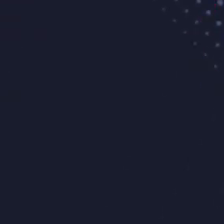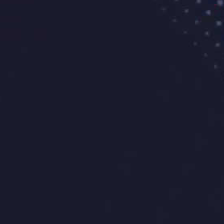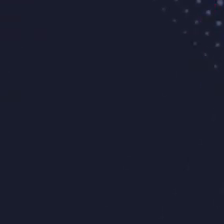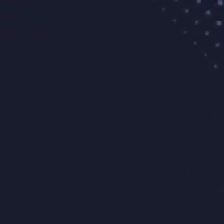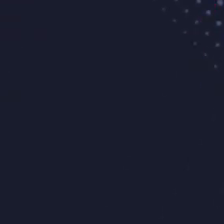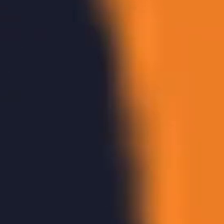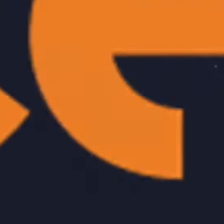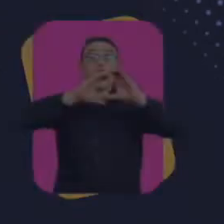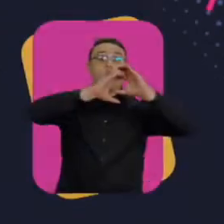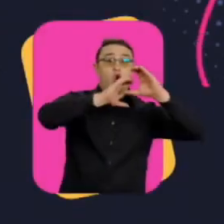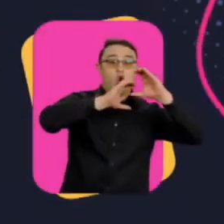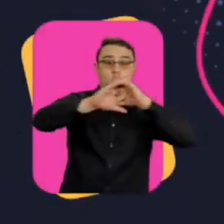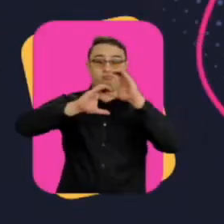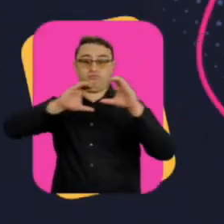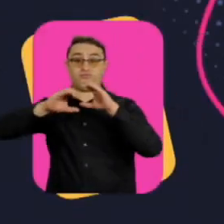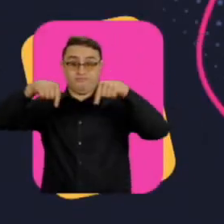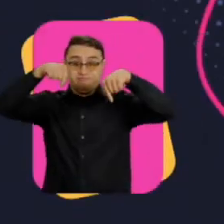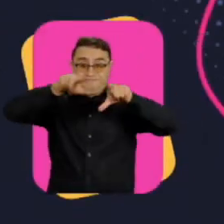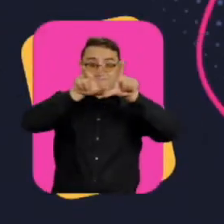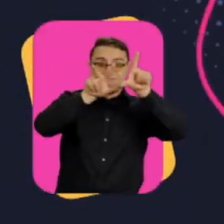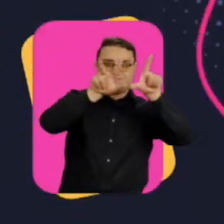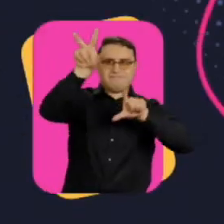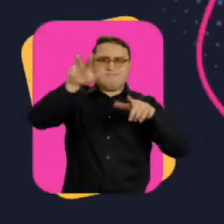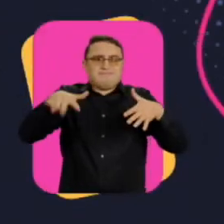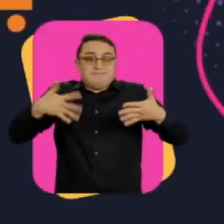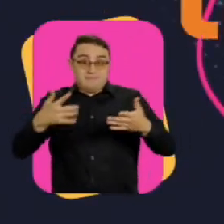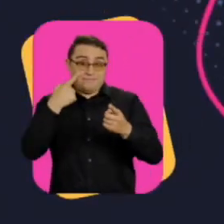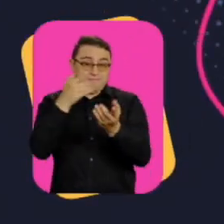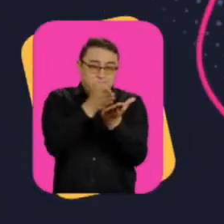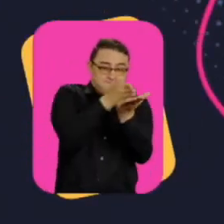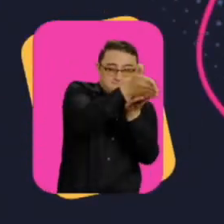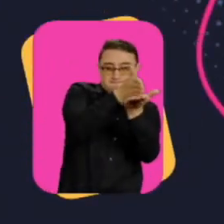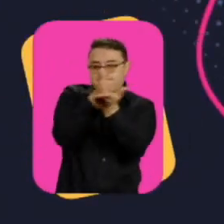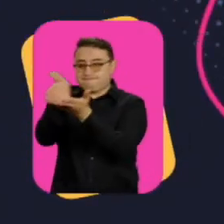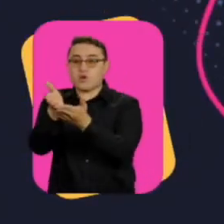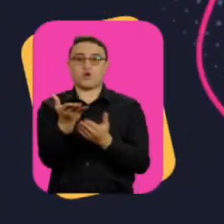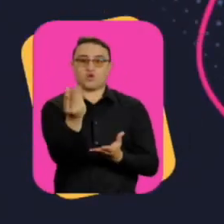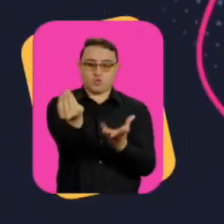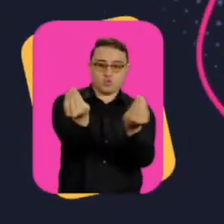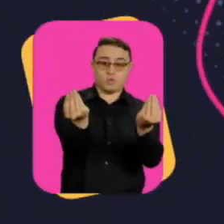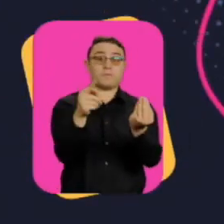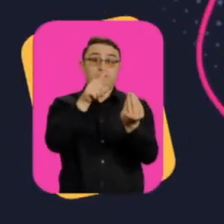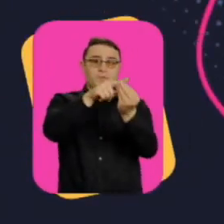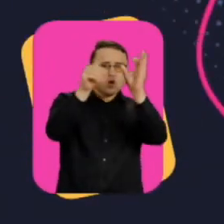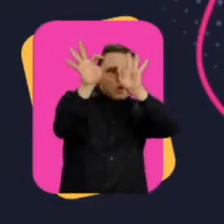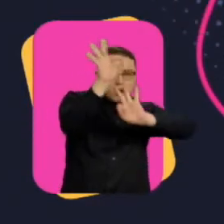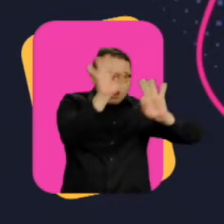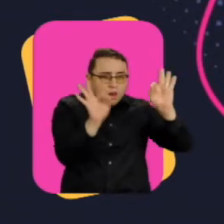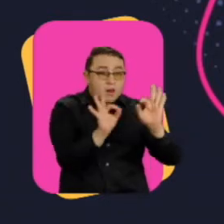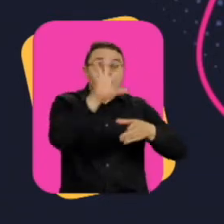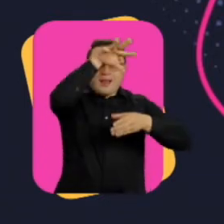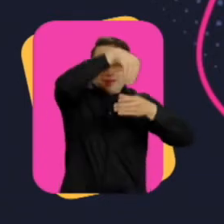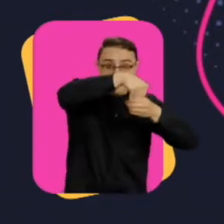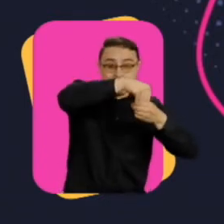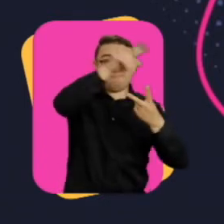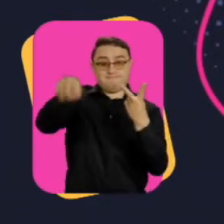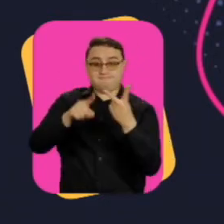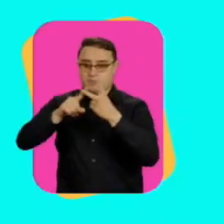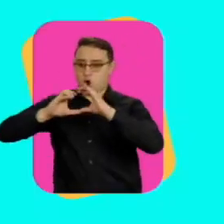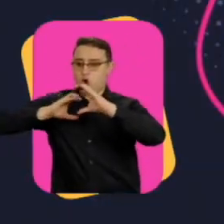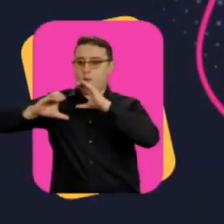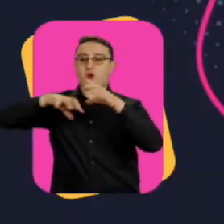Las comunicaciones en Canal 13 operan en dos dimensiones, organizacional o interna y comunicación